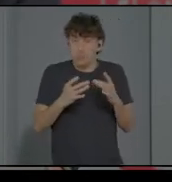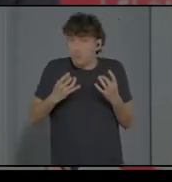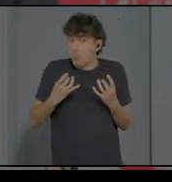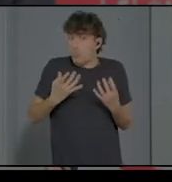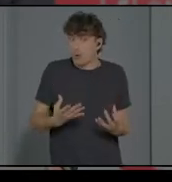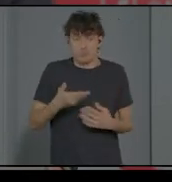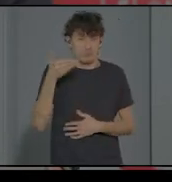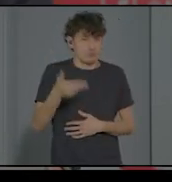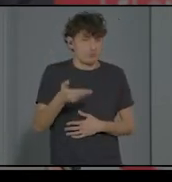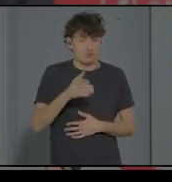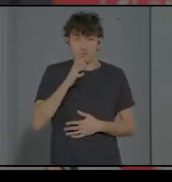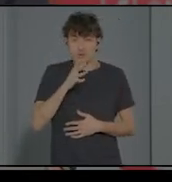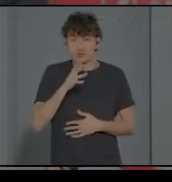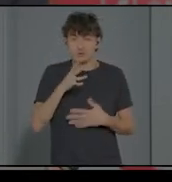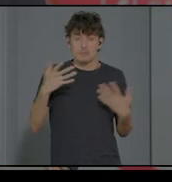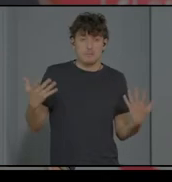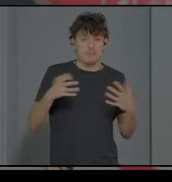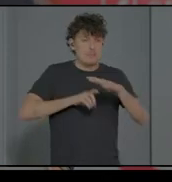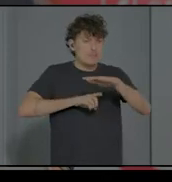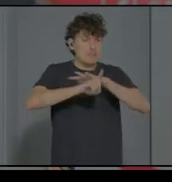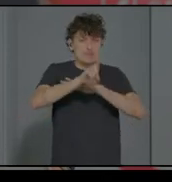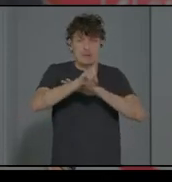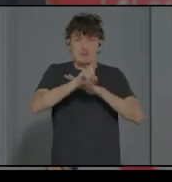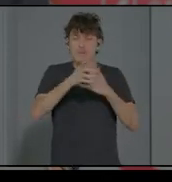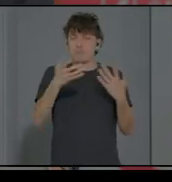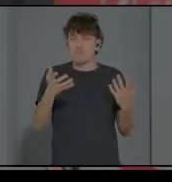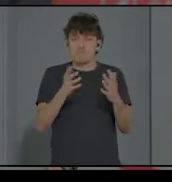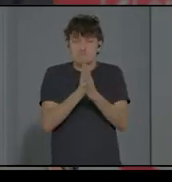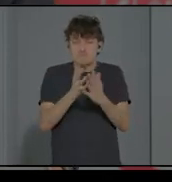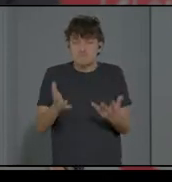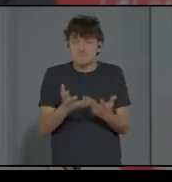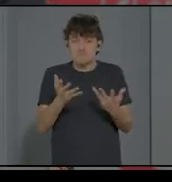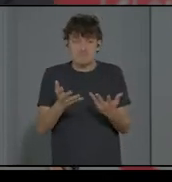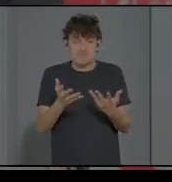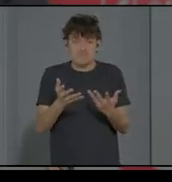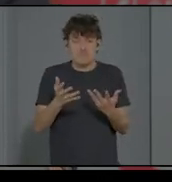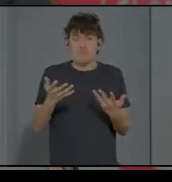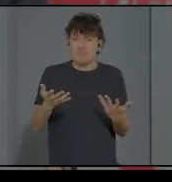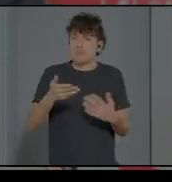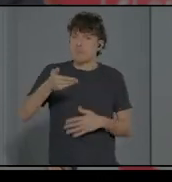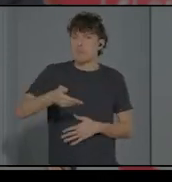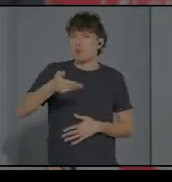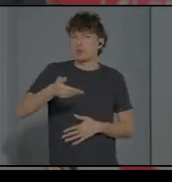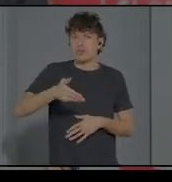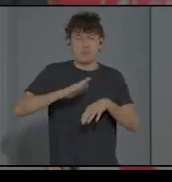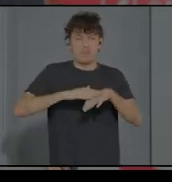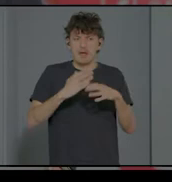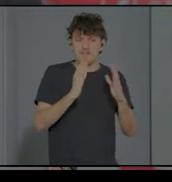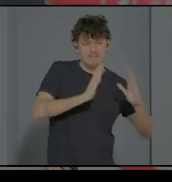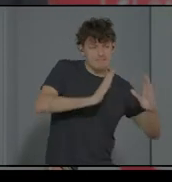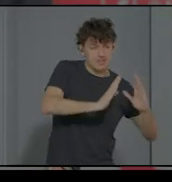mecanismos neuronales que van a ser fundamentales para todas las fases de desarrollo del niño. De hecho, lo